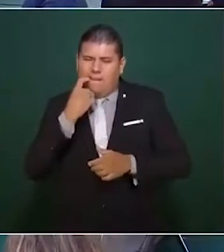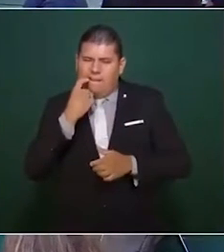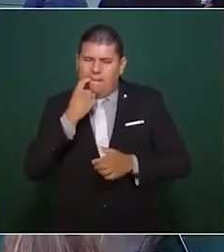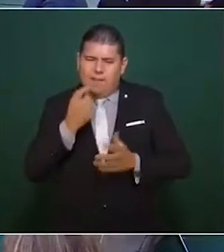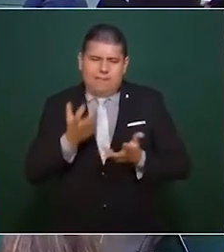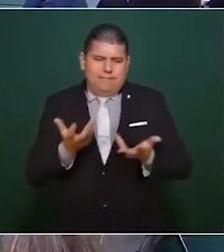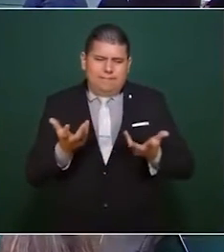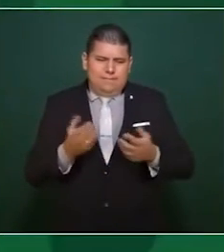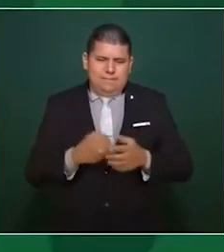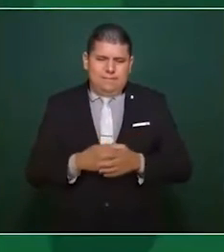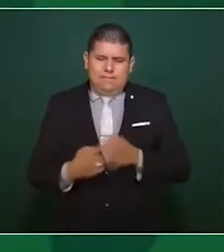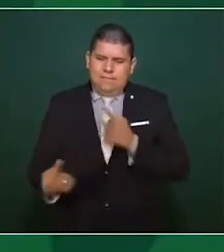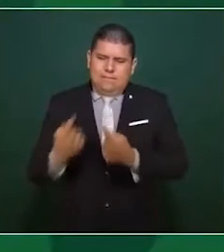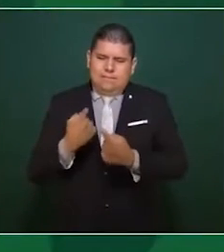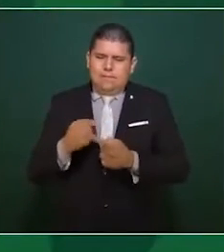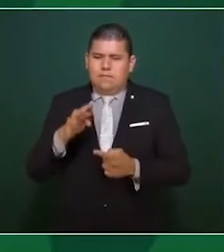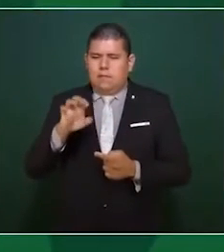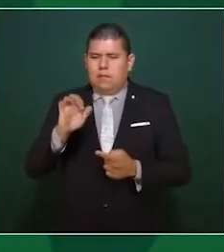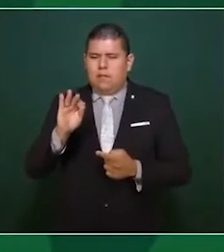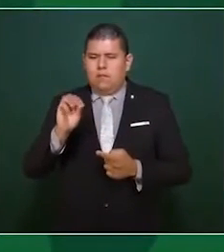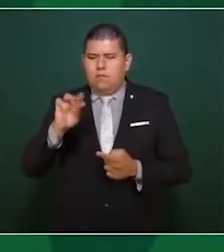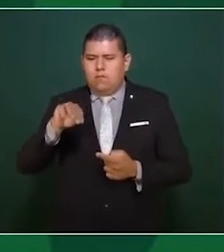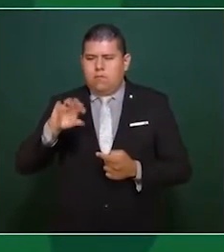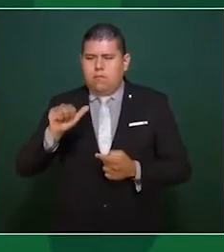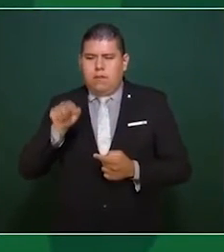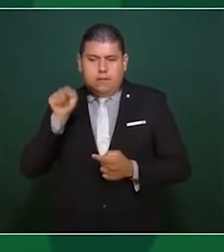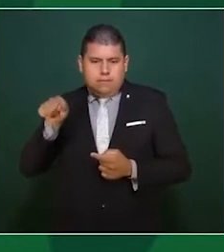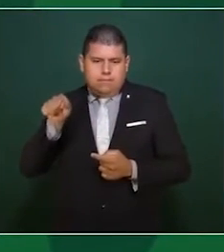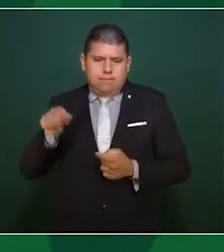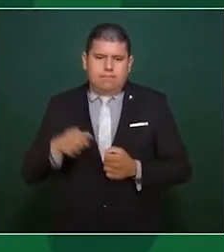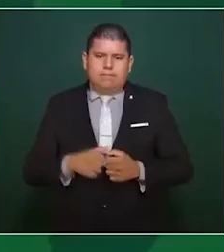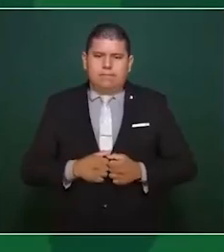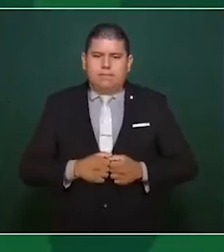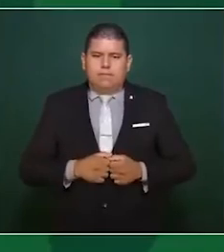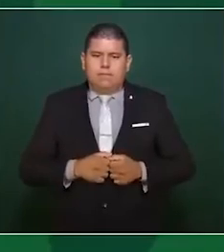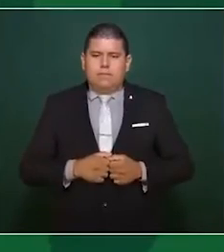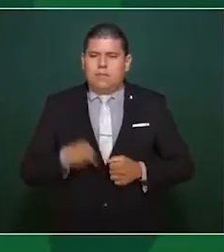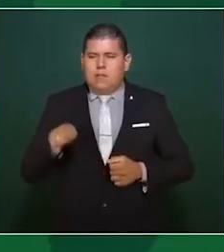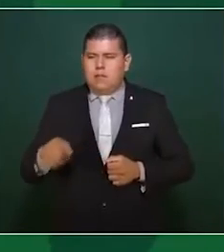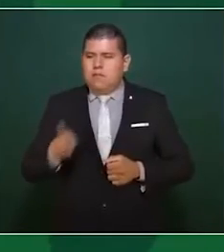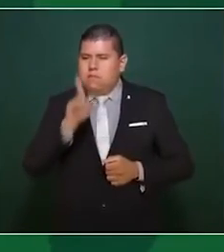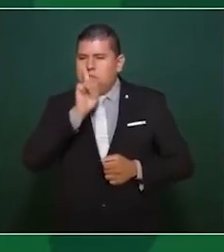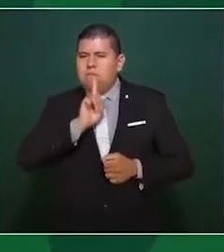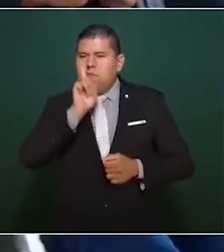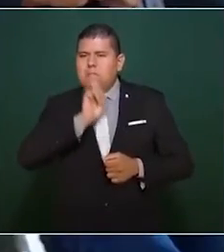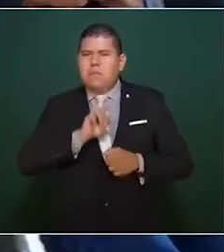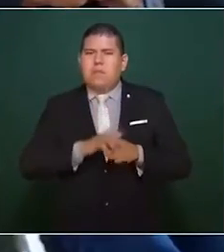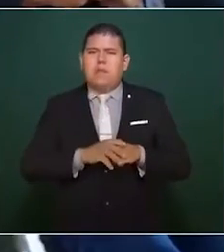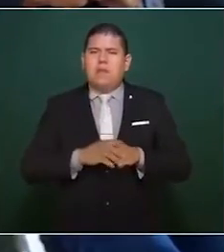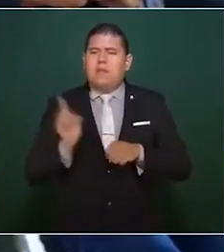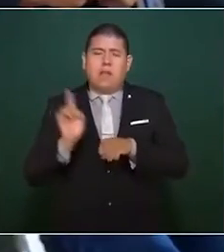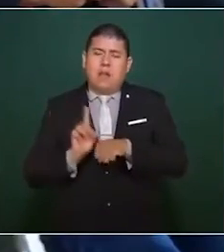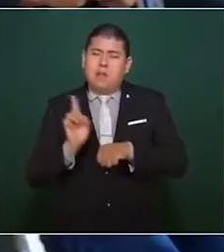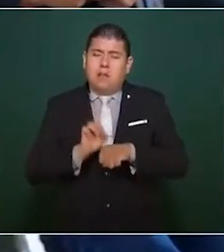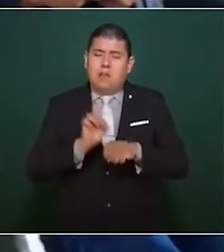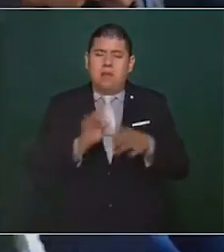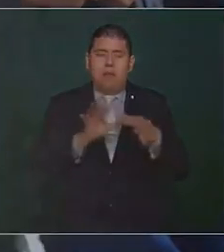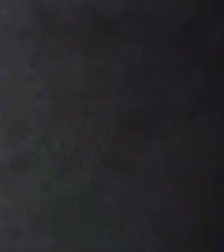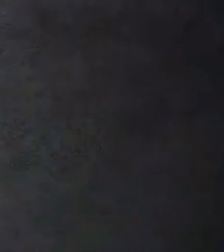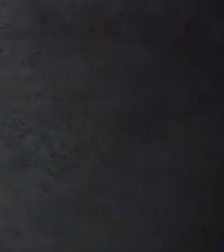Entonces, ese es el Reforma, o sea, mienten un día sí y el otro también.